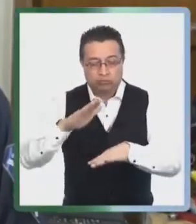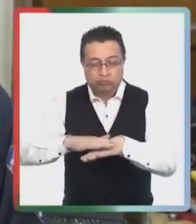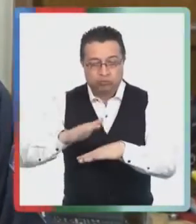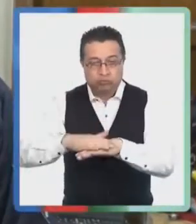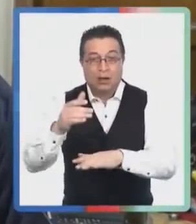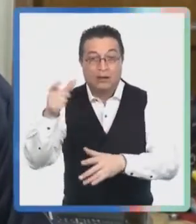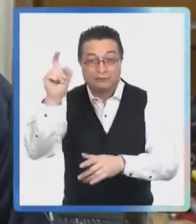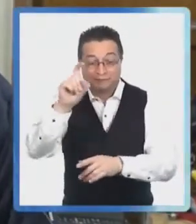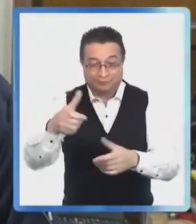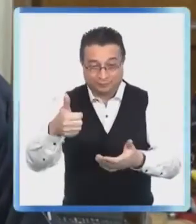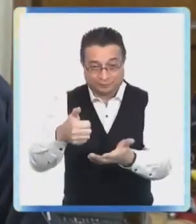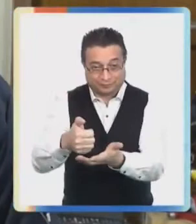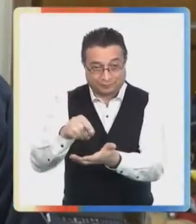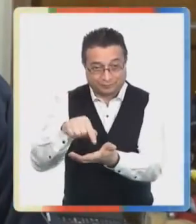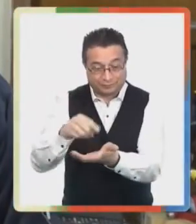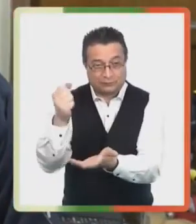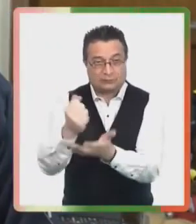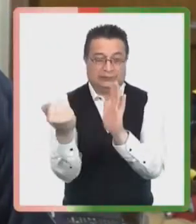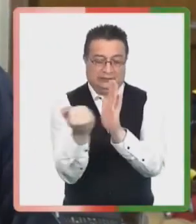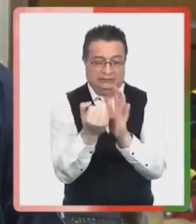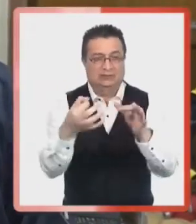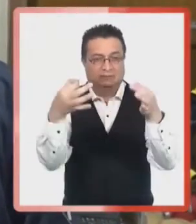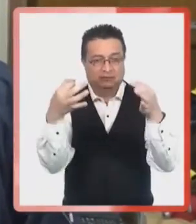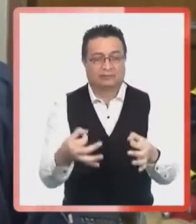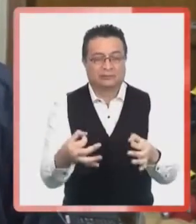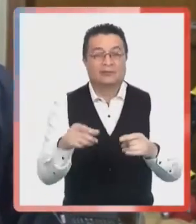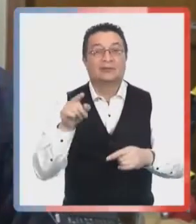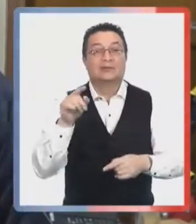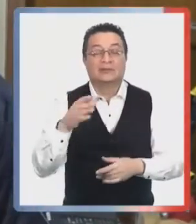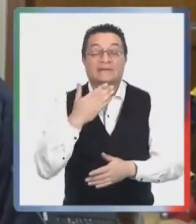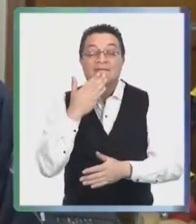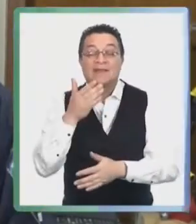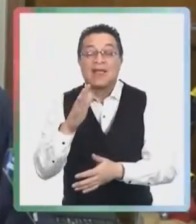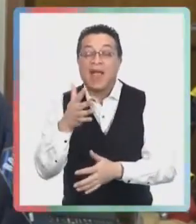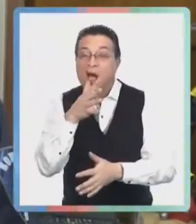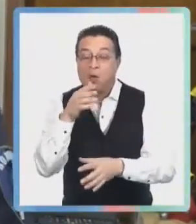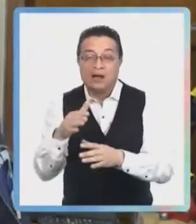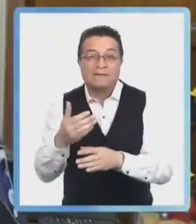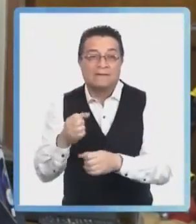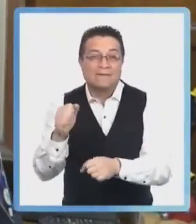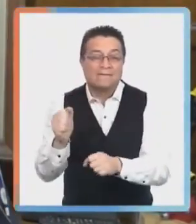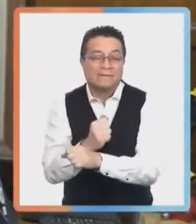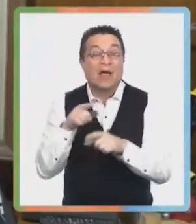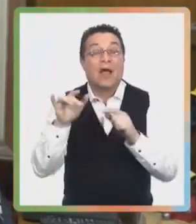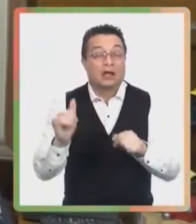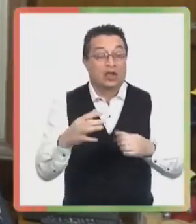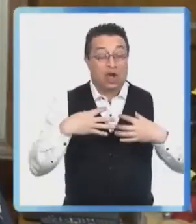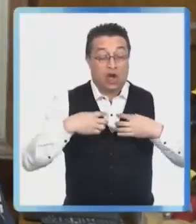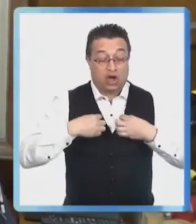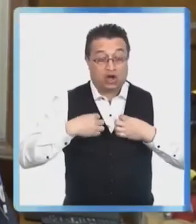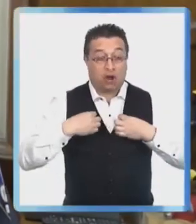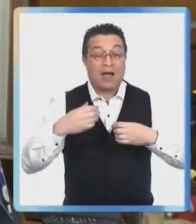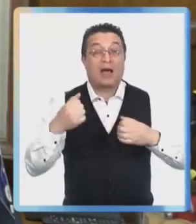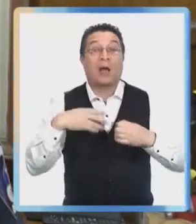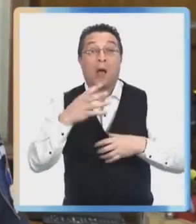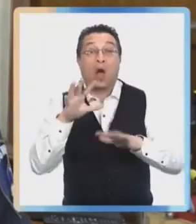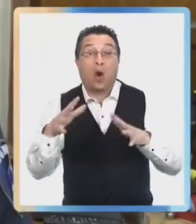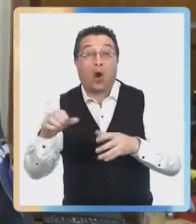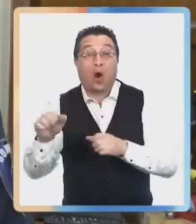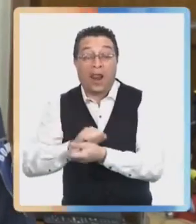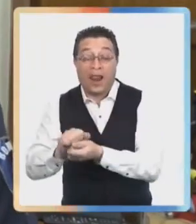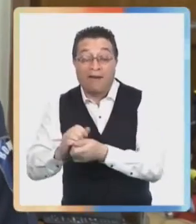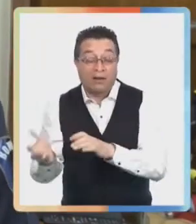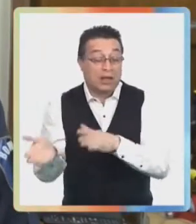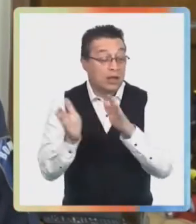calentadores eléctricos que estén certificados y por sobre todo no secar ropa u otros elementos cercanos a fuentes de calor, que eso